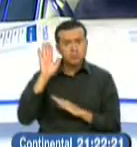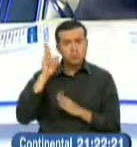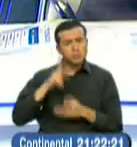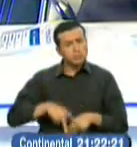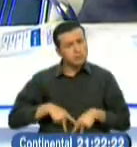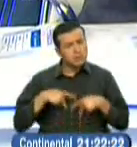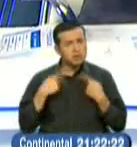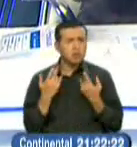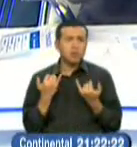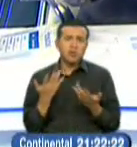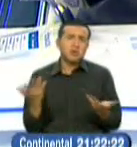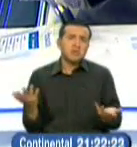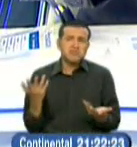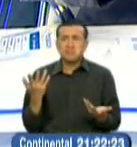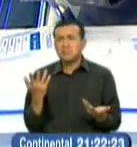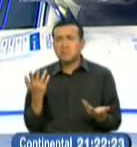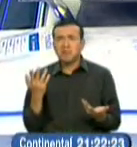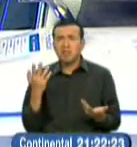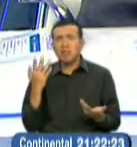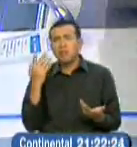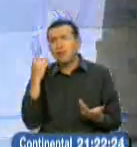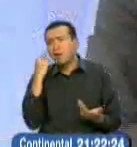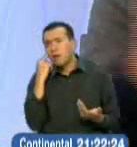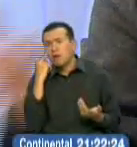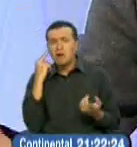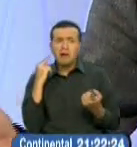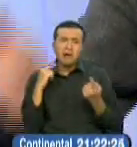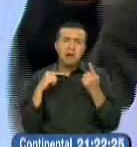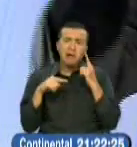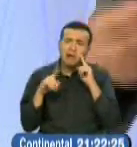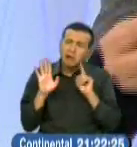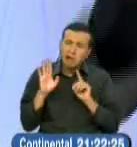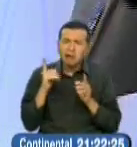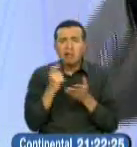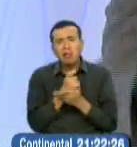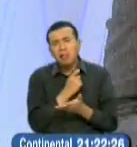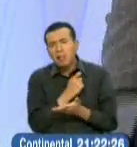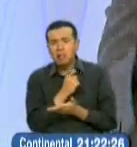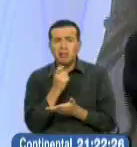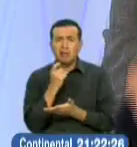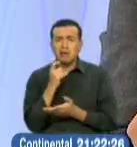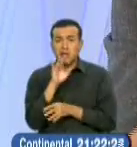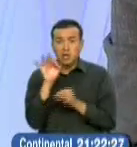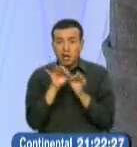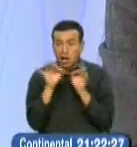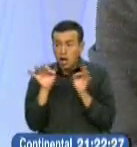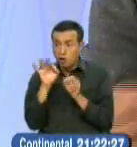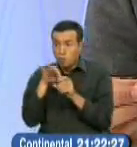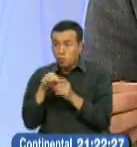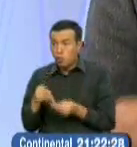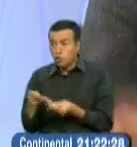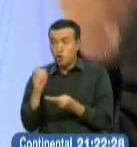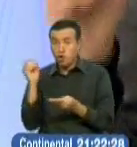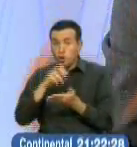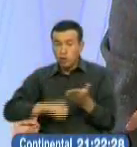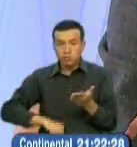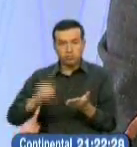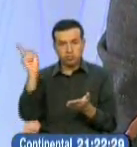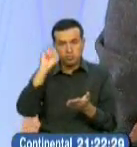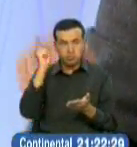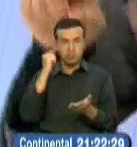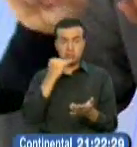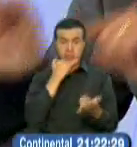vida. Aquí no caben interpretaciones, aquí no cabe la posibilidad, hemos dicho, que no se regale ni se quite un voto absolutamente a nadie. Hoy